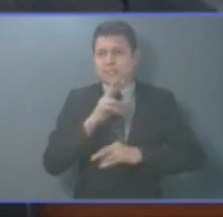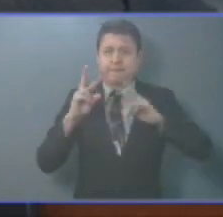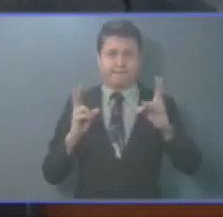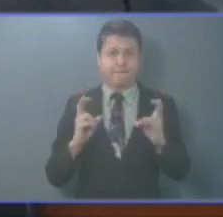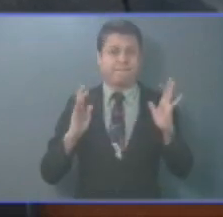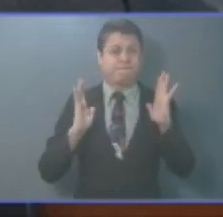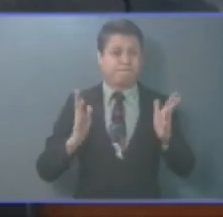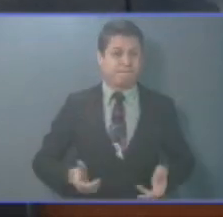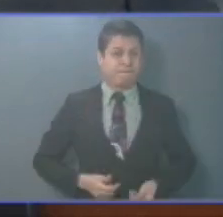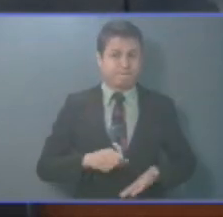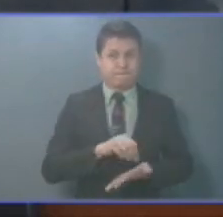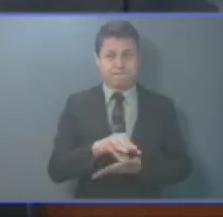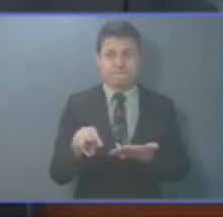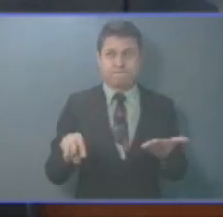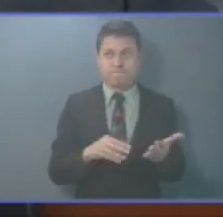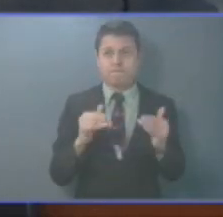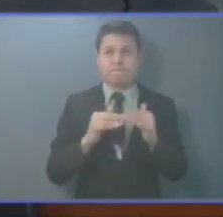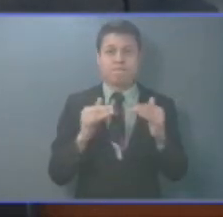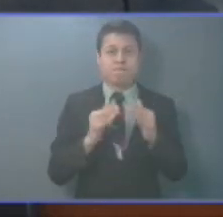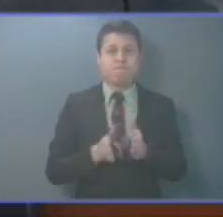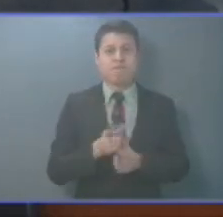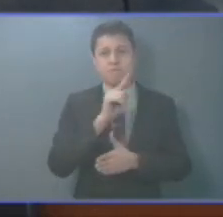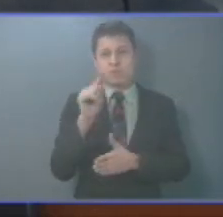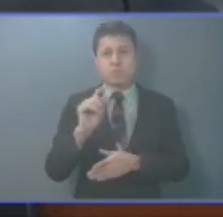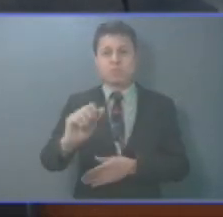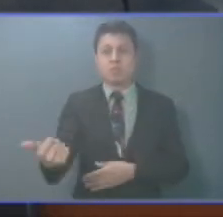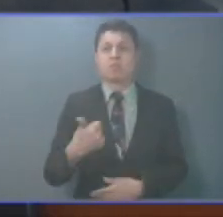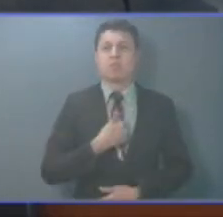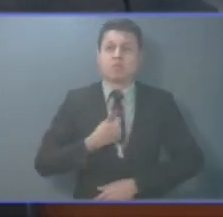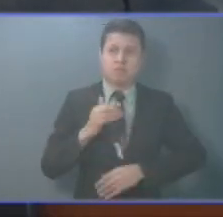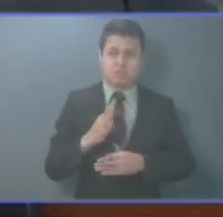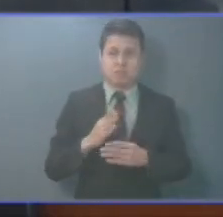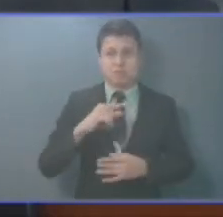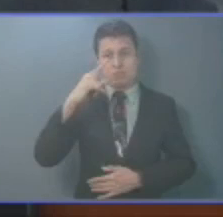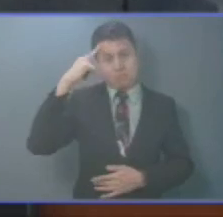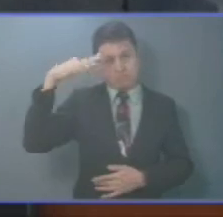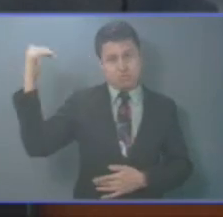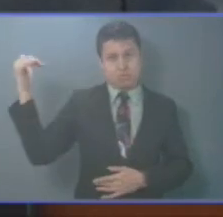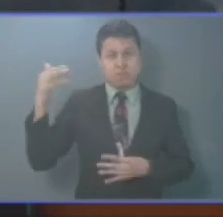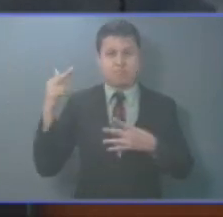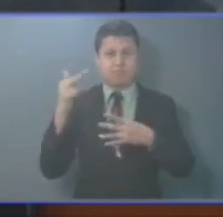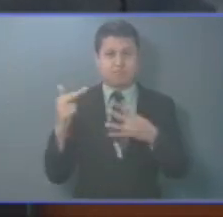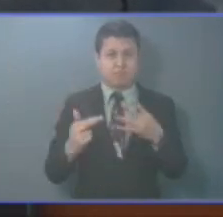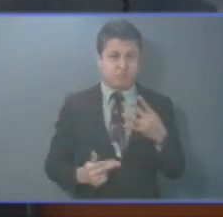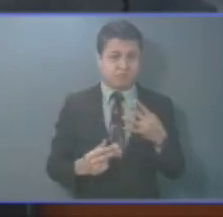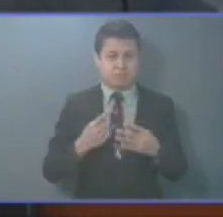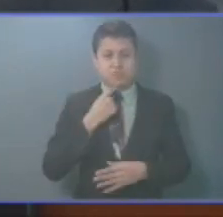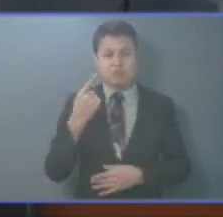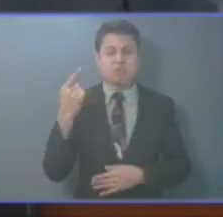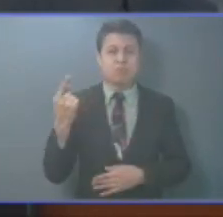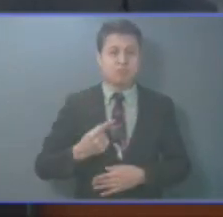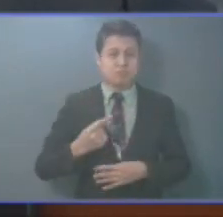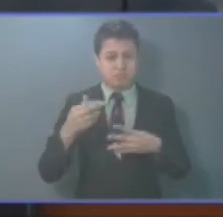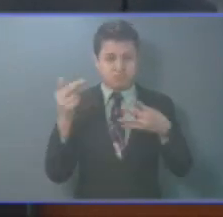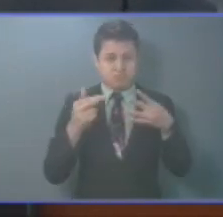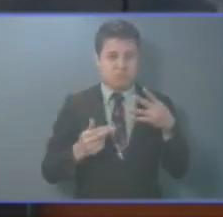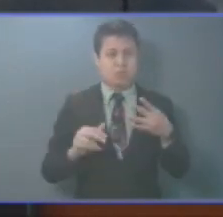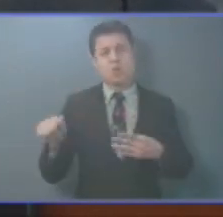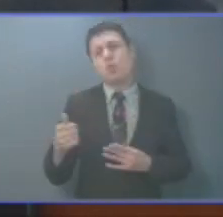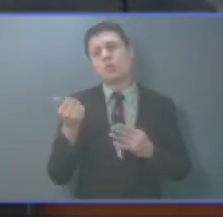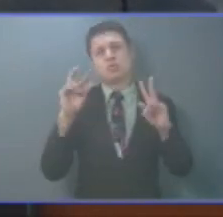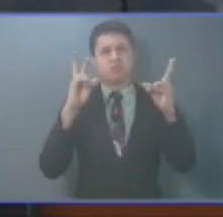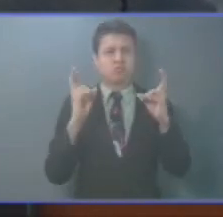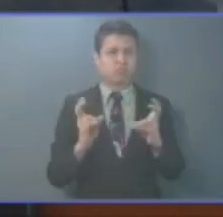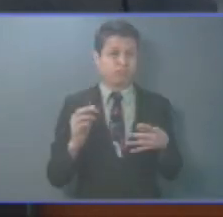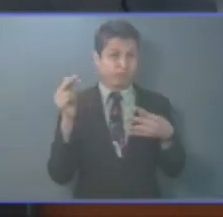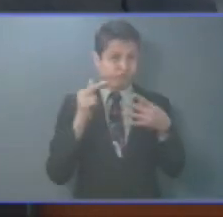gobiernos municipales y las entidades autónomas en sus políticas, reglamentos, ordenanzas y demás normativa